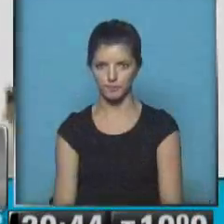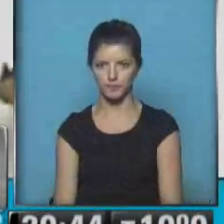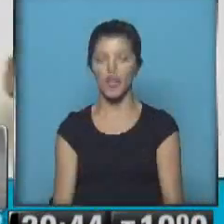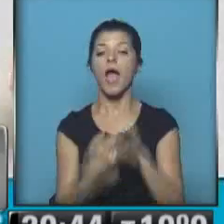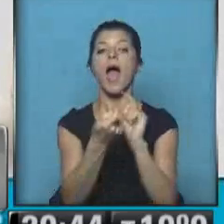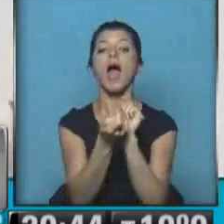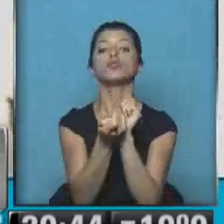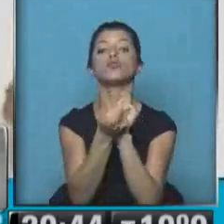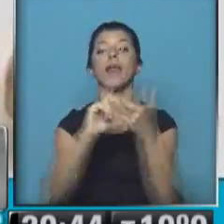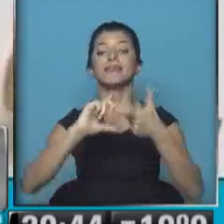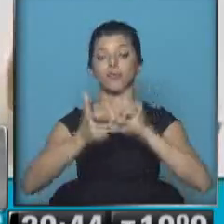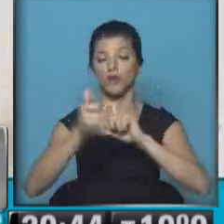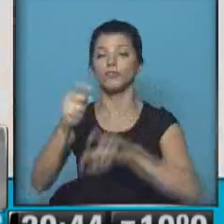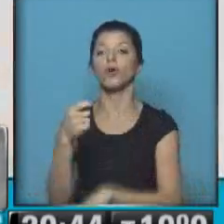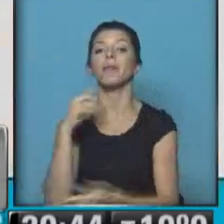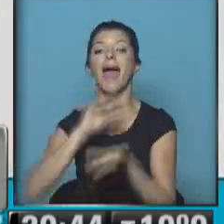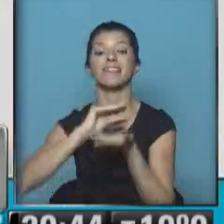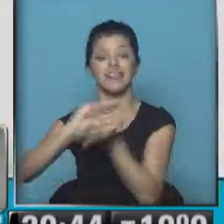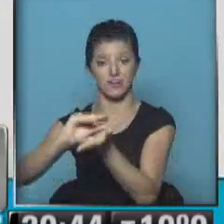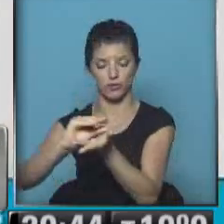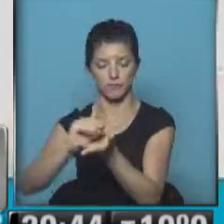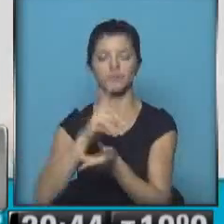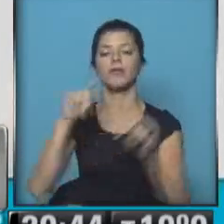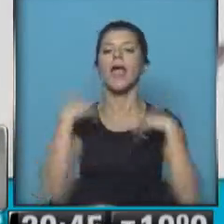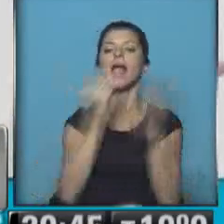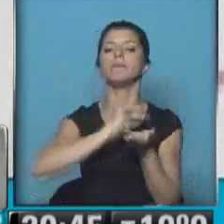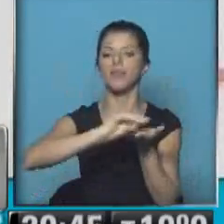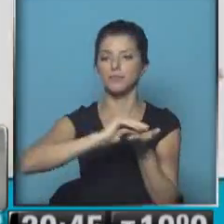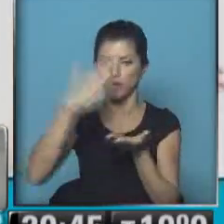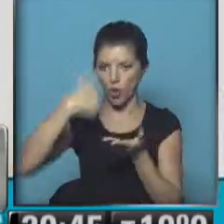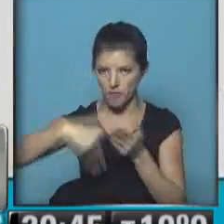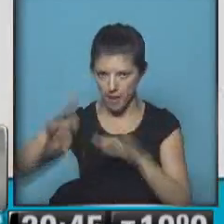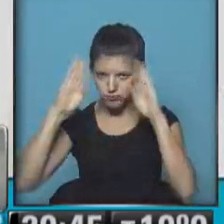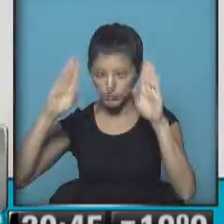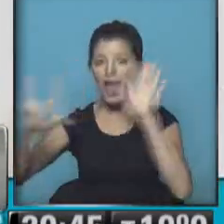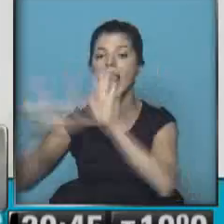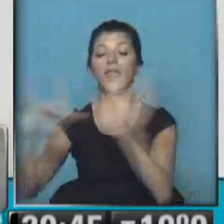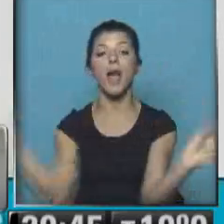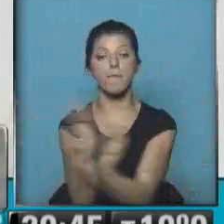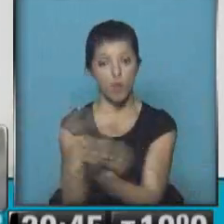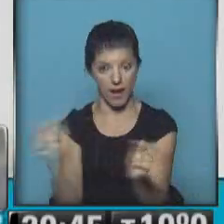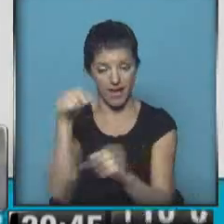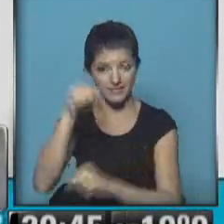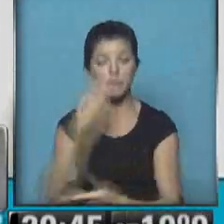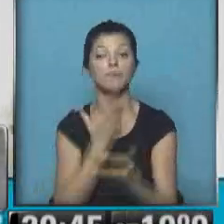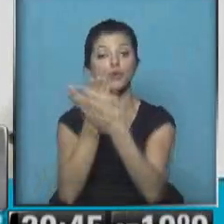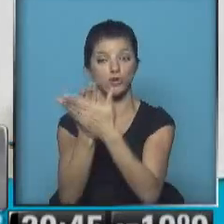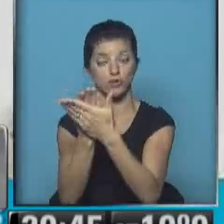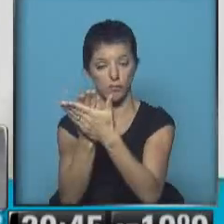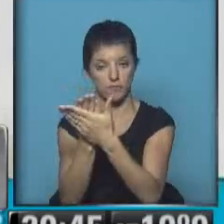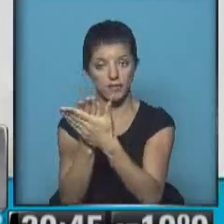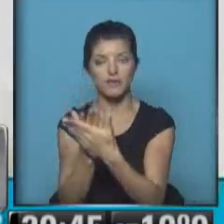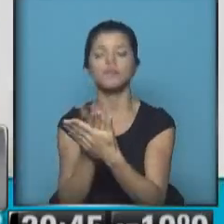Actualización de asignaciones. La Cámara de Diputados tratará de convertir en ley el proyecto del Poder Ejecutivo, que establece un mecanismo